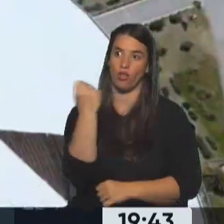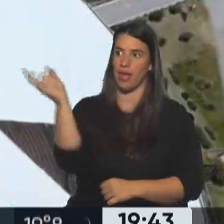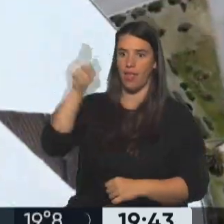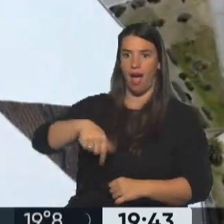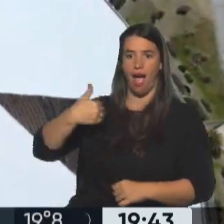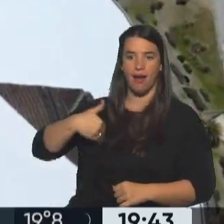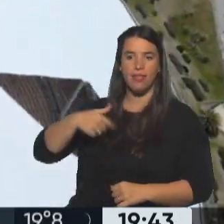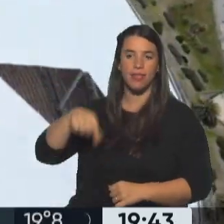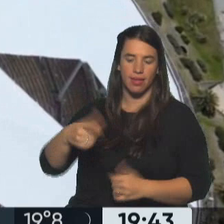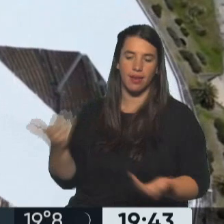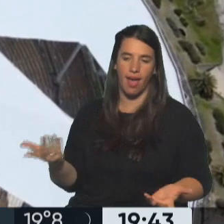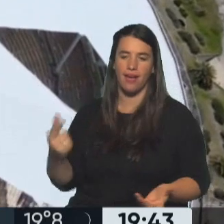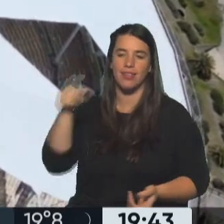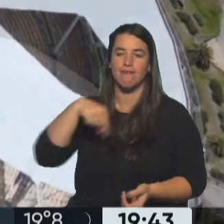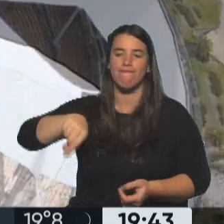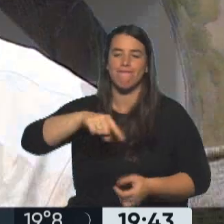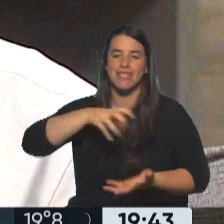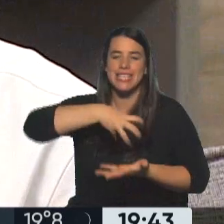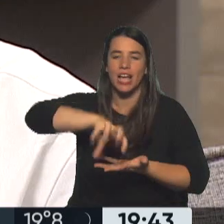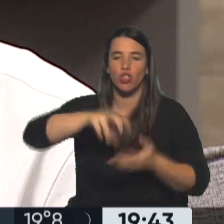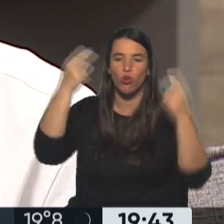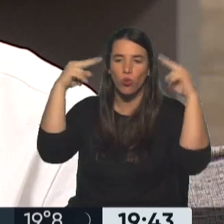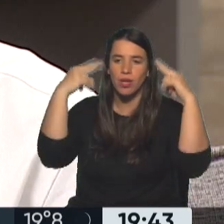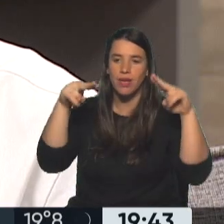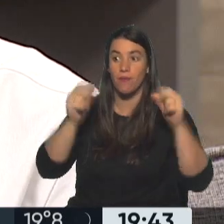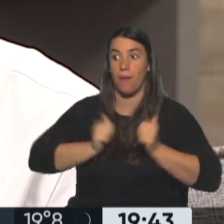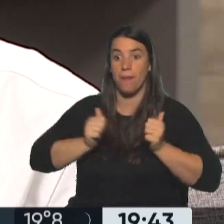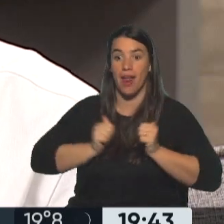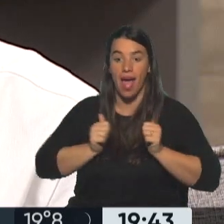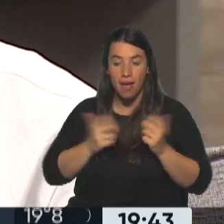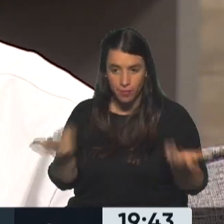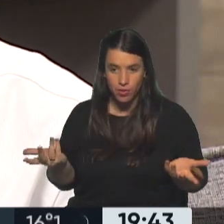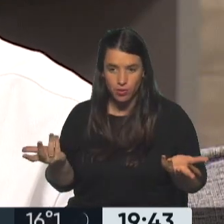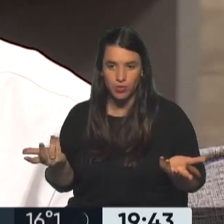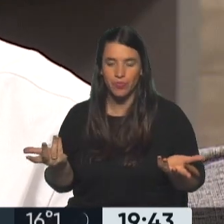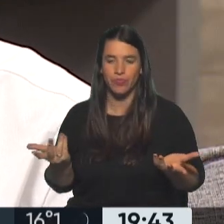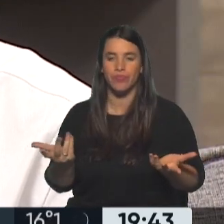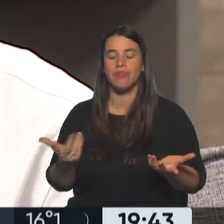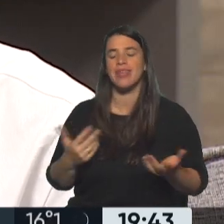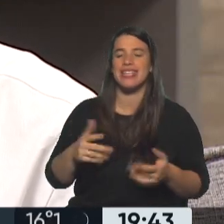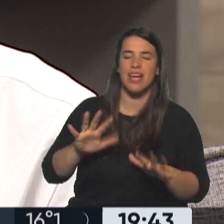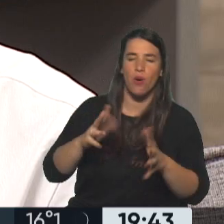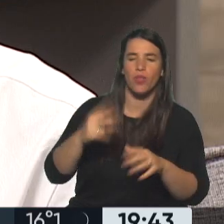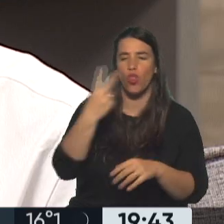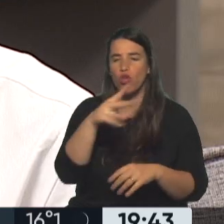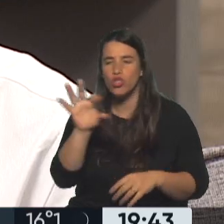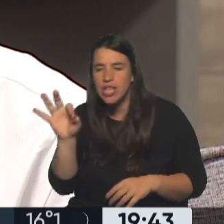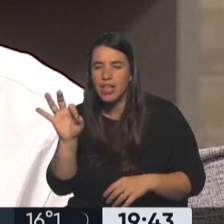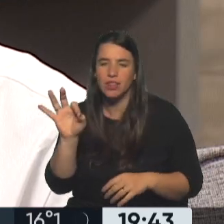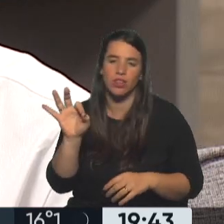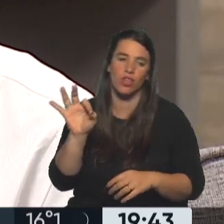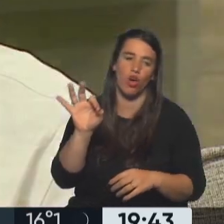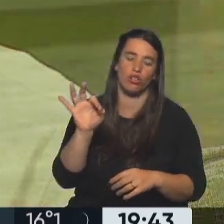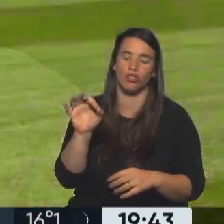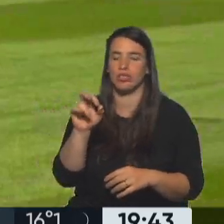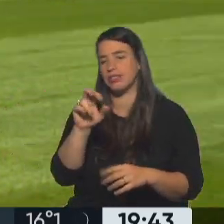sector turismo así lo estamos viviendo se están previendo aproximadamente unos 230.000 turistas para que vengan a lo largo de los 30 días que